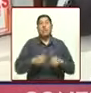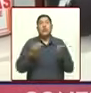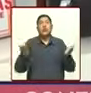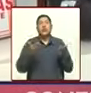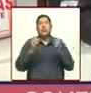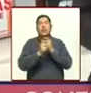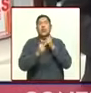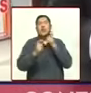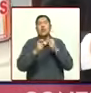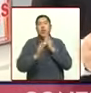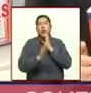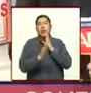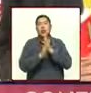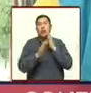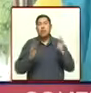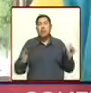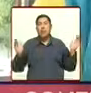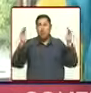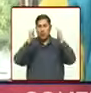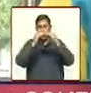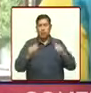¿dónde? En la terminal de buses de La Paz.